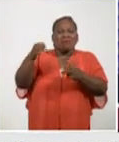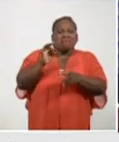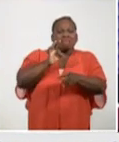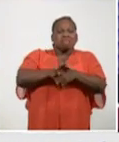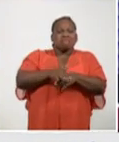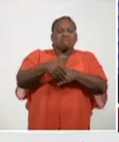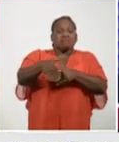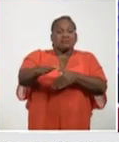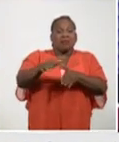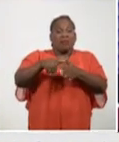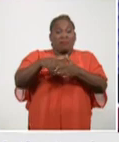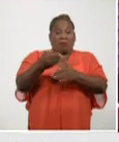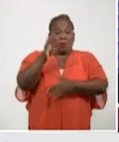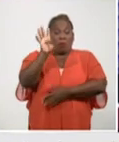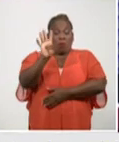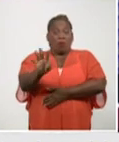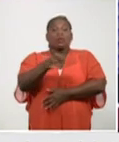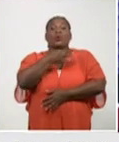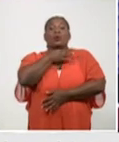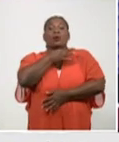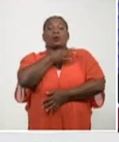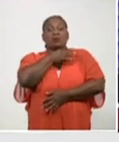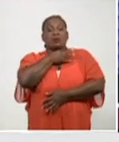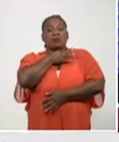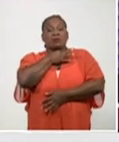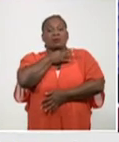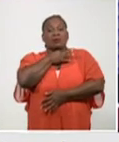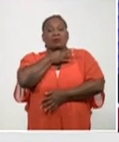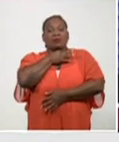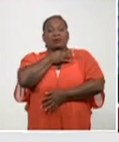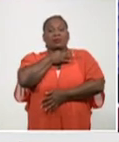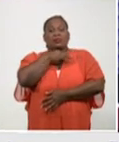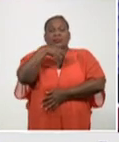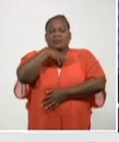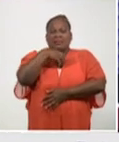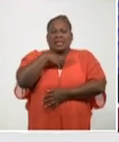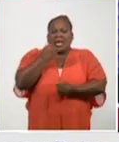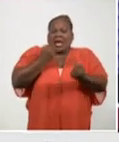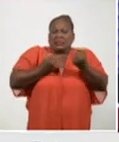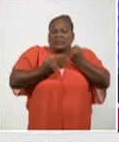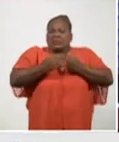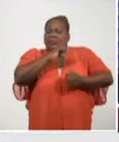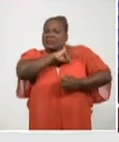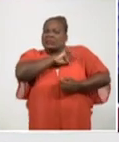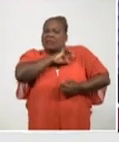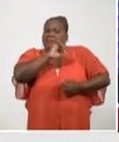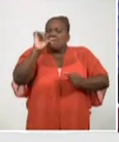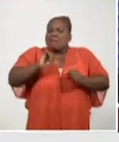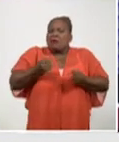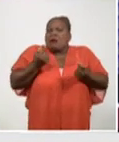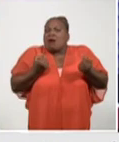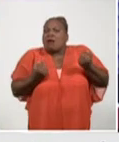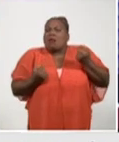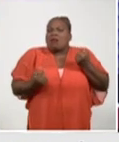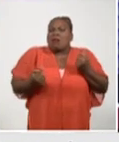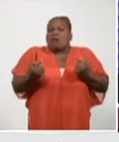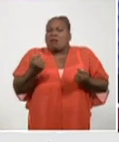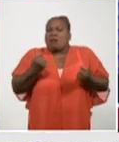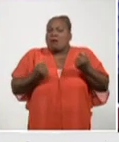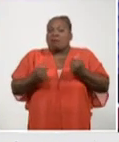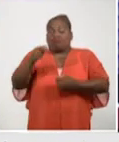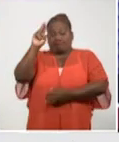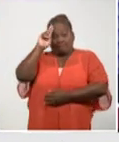el día 4 de enero con algunos síntomas y realmente se ingresa, se